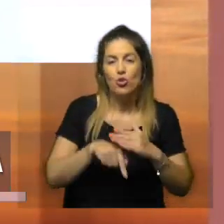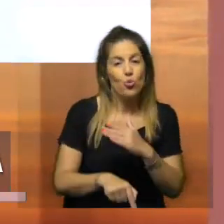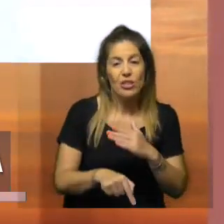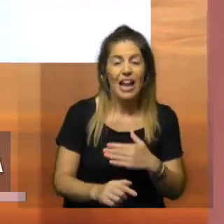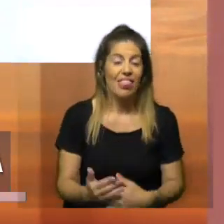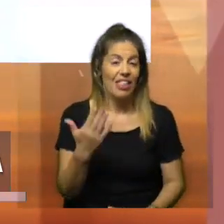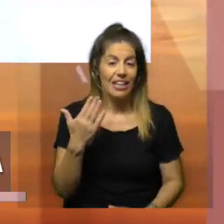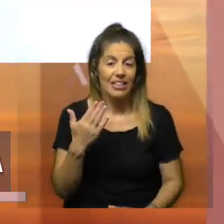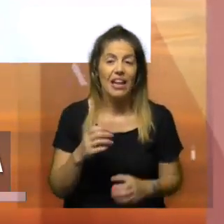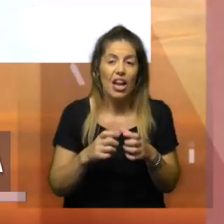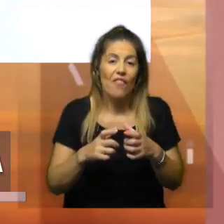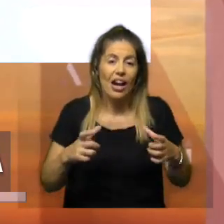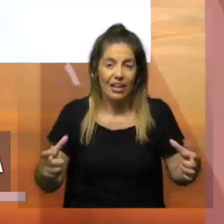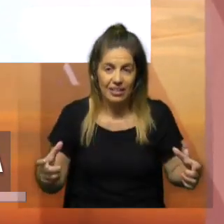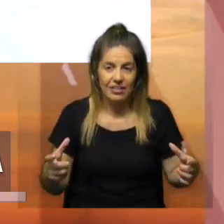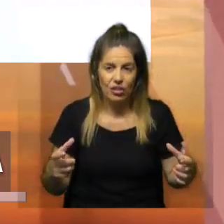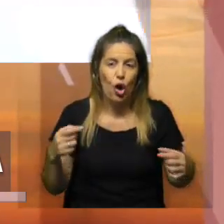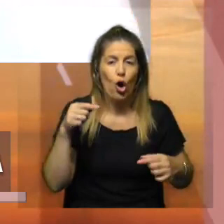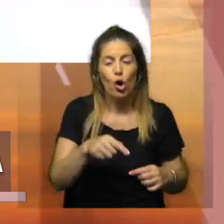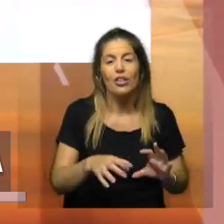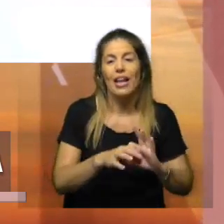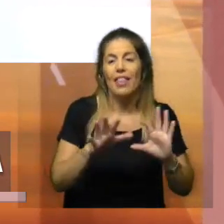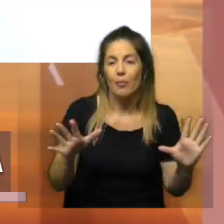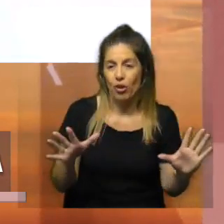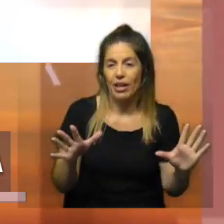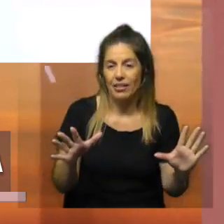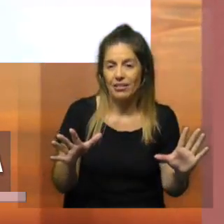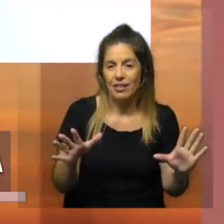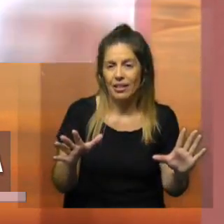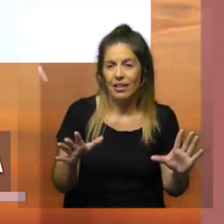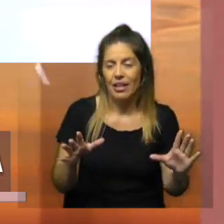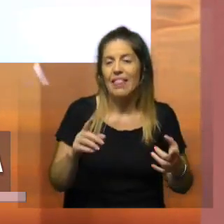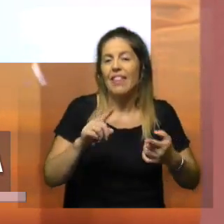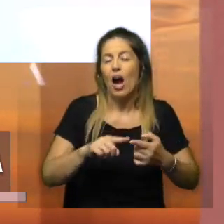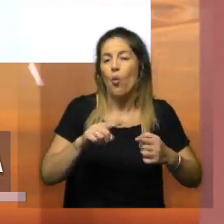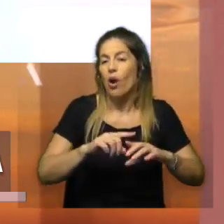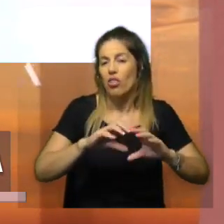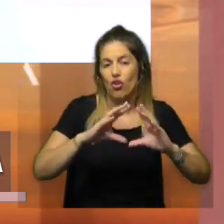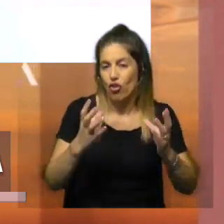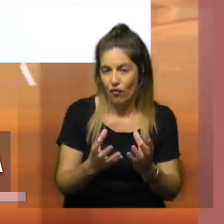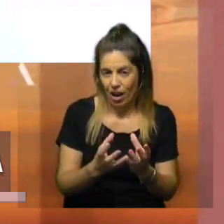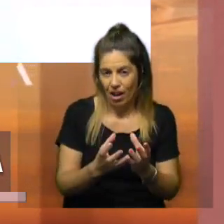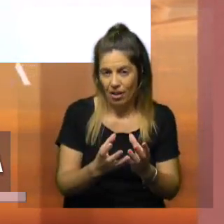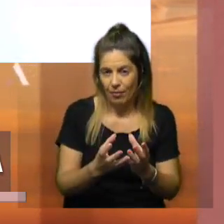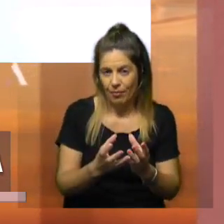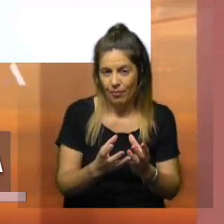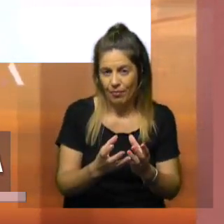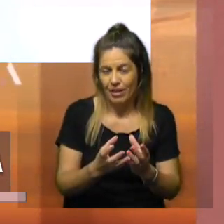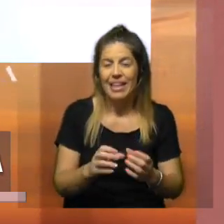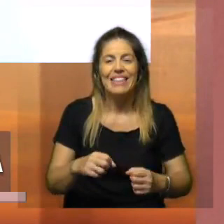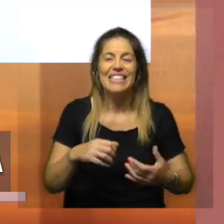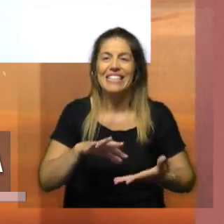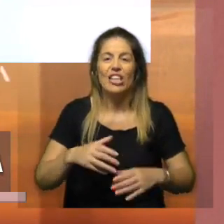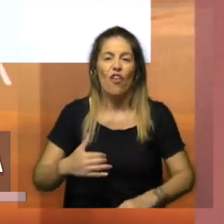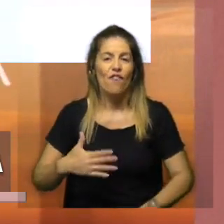nivel global contra la democracia y ciertos elementos de consenso a nivel global, ¿no? De ciertos valores,